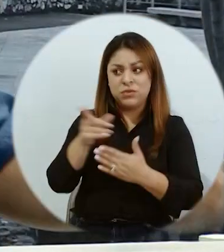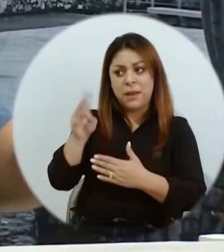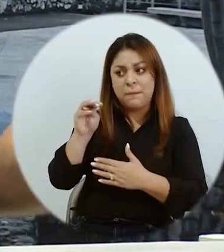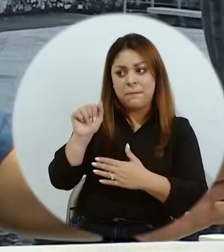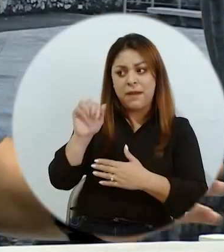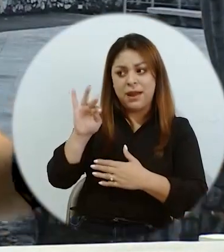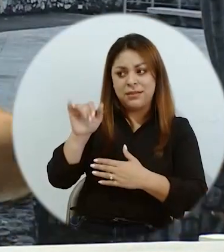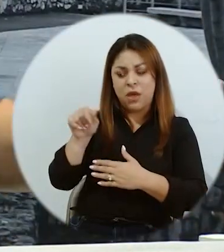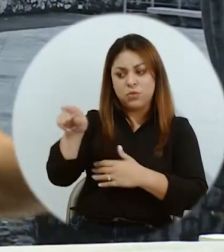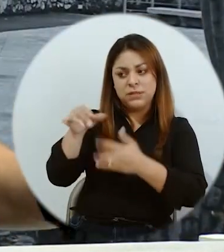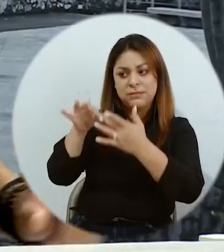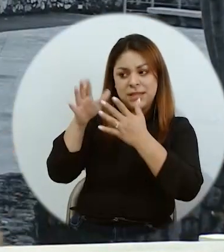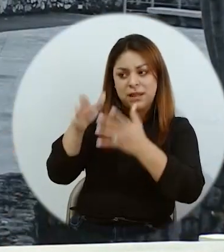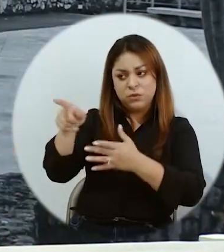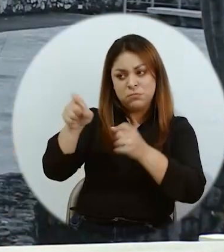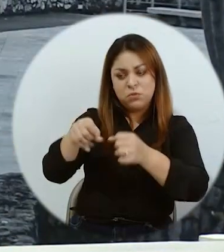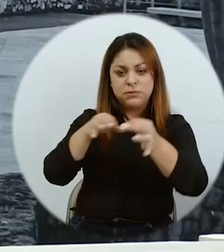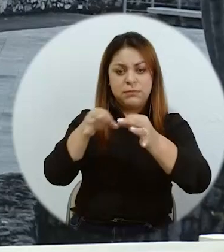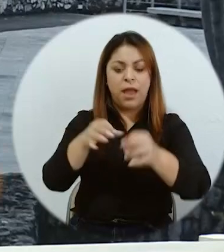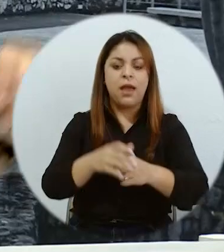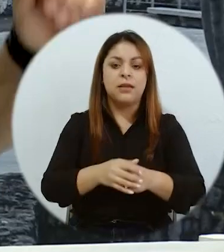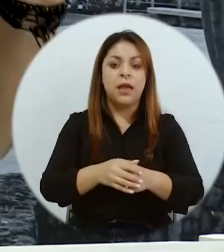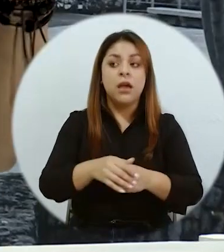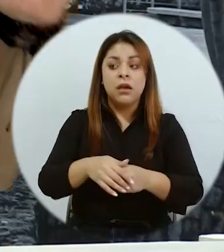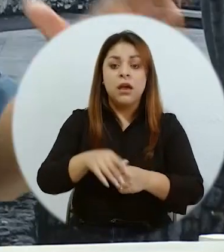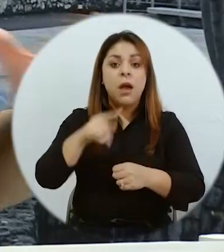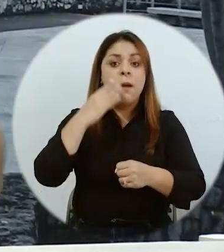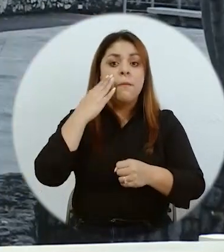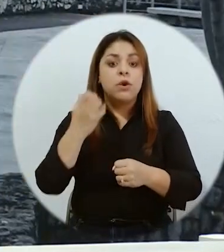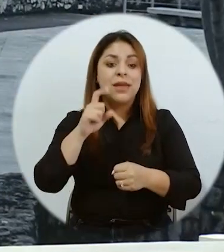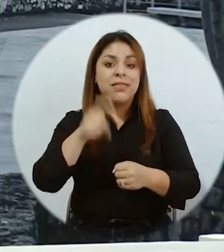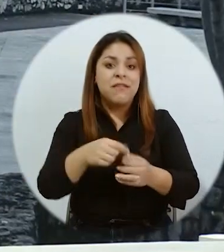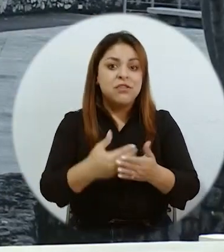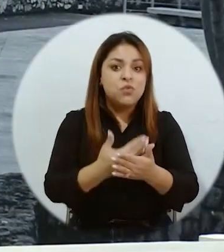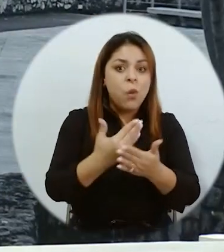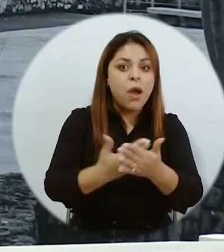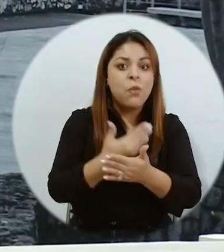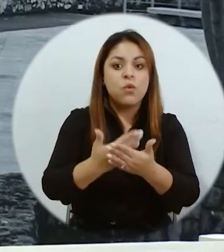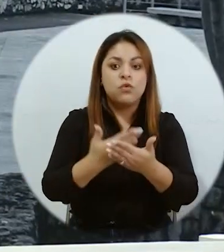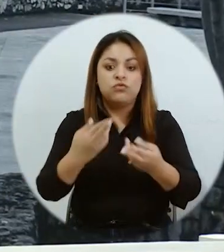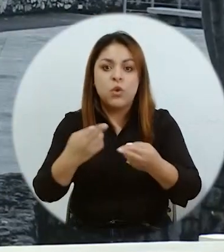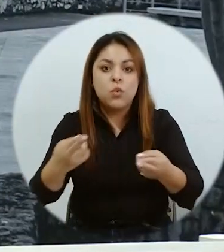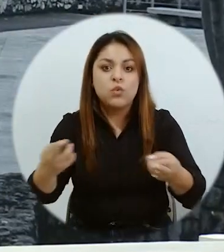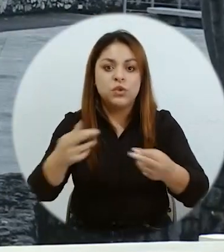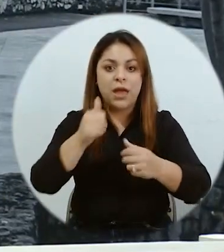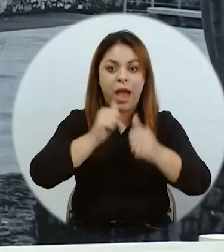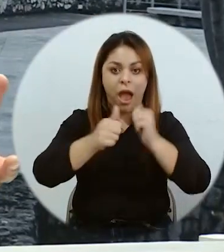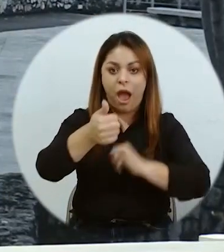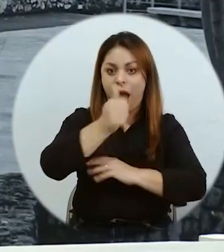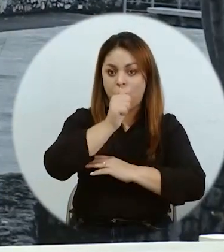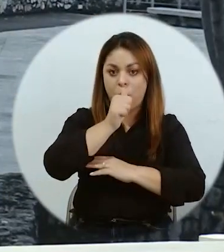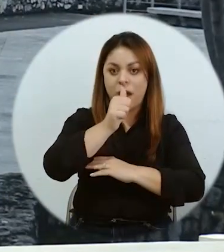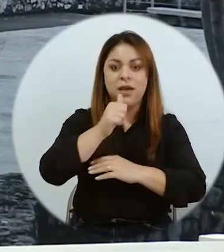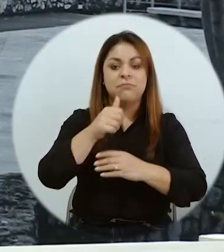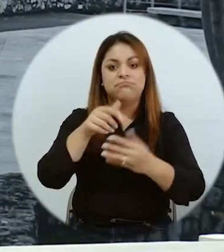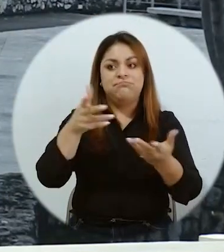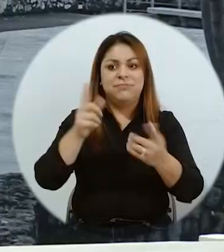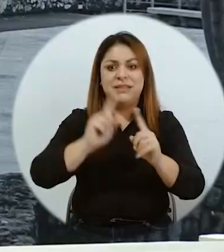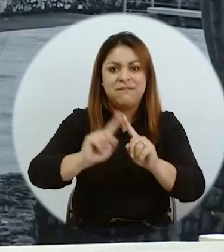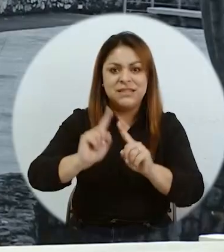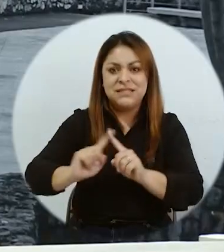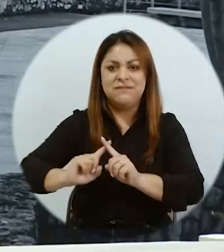muy bien porque ella es especialista, entonces no voy a abundar en este tema. Conservación y regeneración de los recursos hídricos, edáficos, decimos, del suelo,